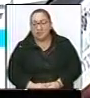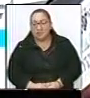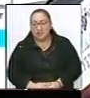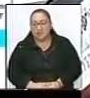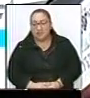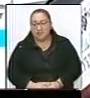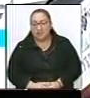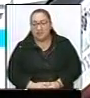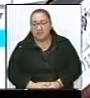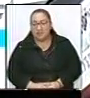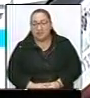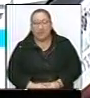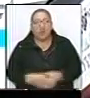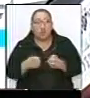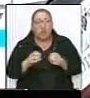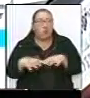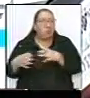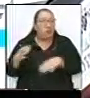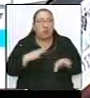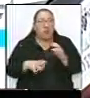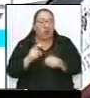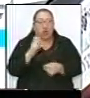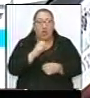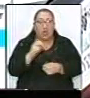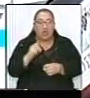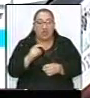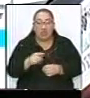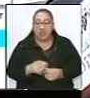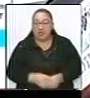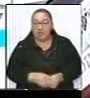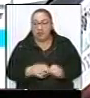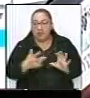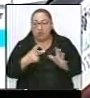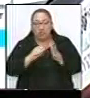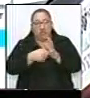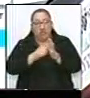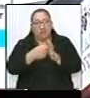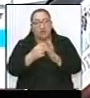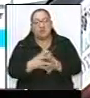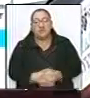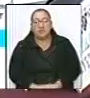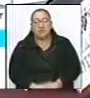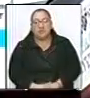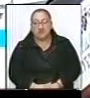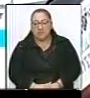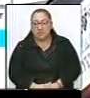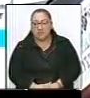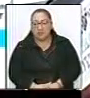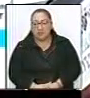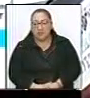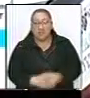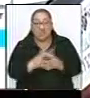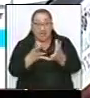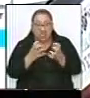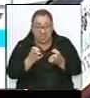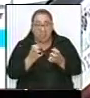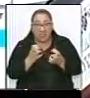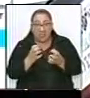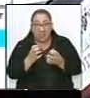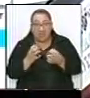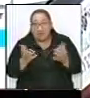inmensamente inamovibles y con candados de 8 llaves. Entonces, bueno, ¿eso es lo que quieren? ¿Eso es lo que